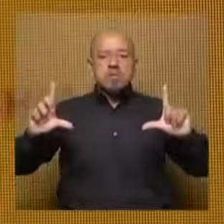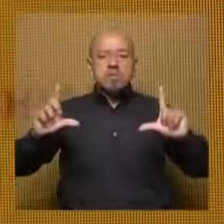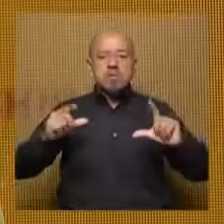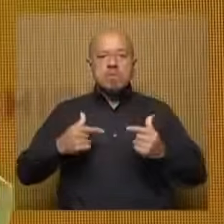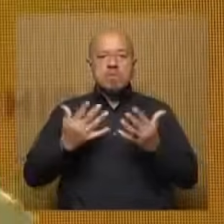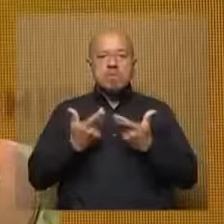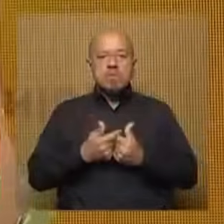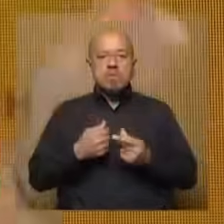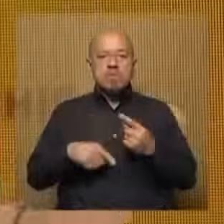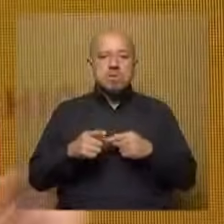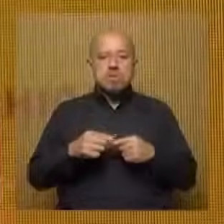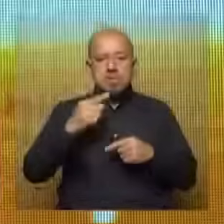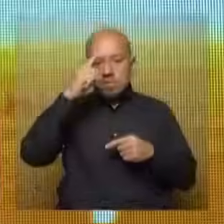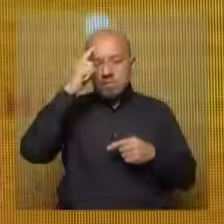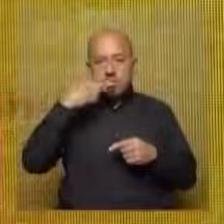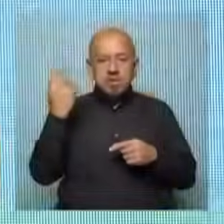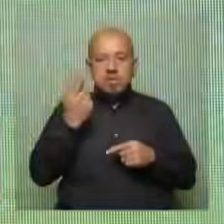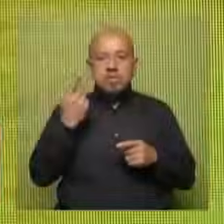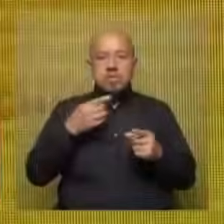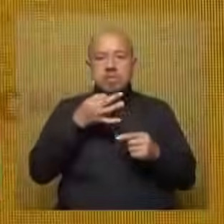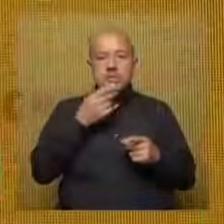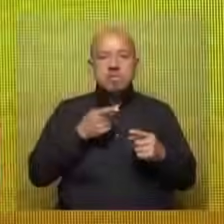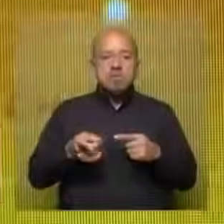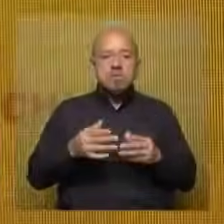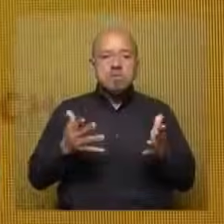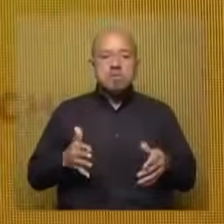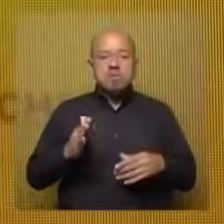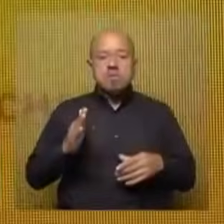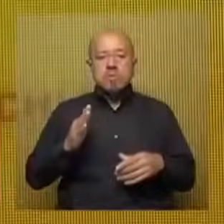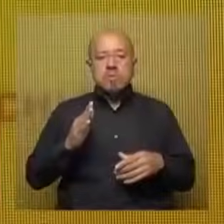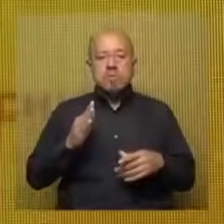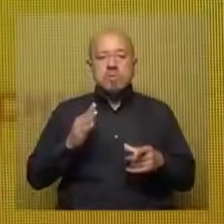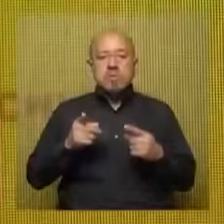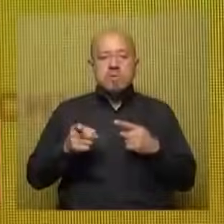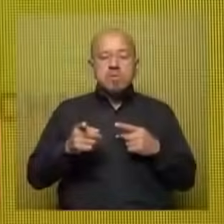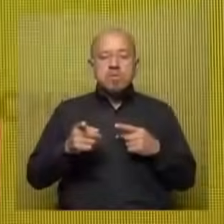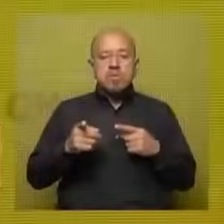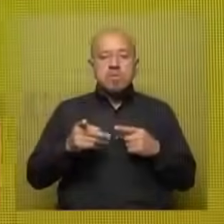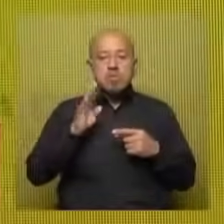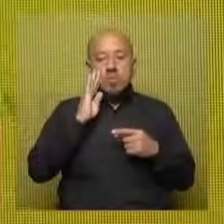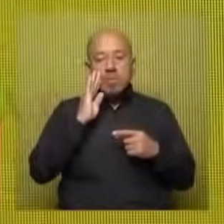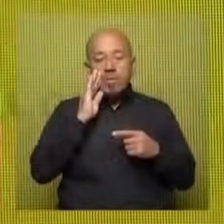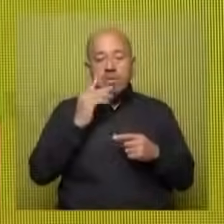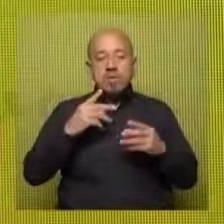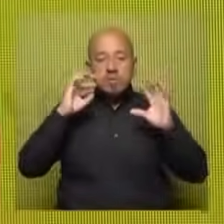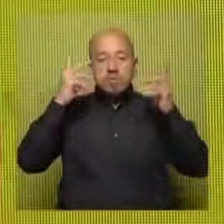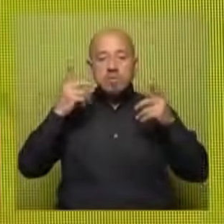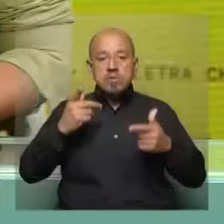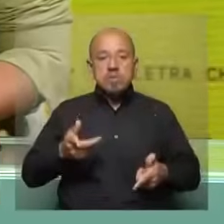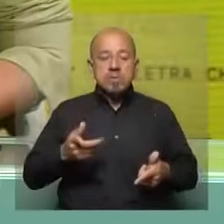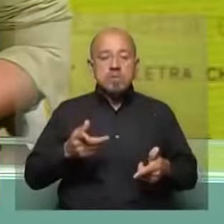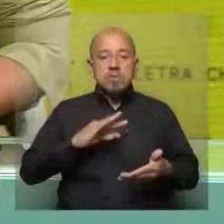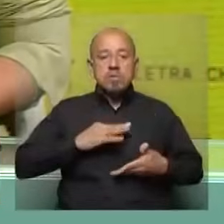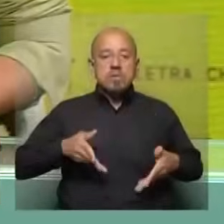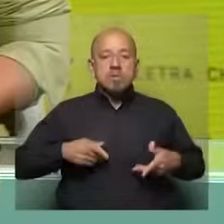organización mundial, internacional, que dicen eso, que si tu madre es víctima de violencia de género, obviamente tú quedas lleno de